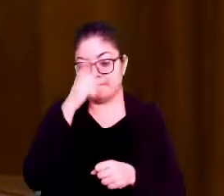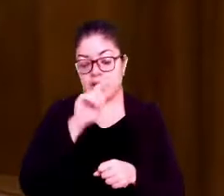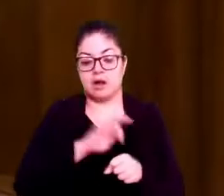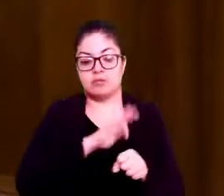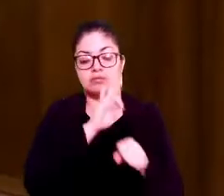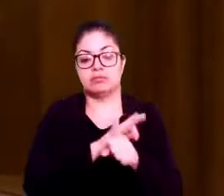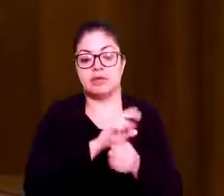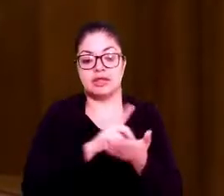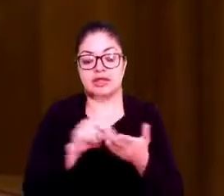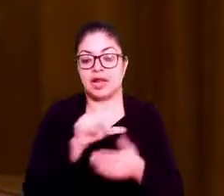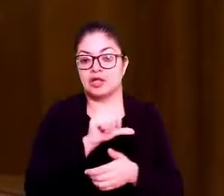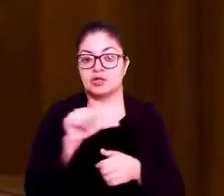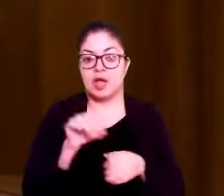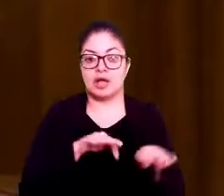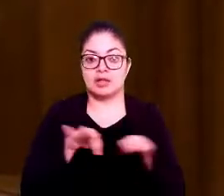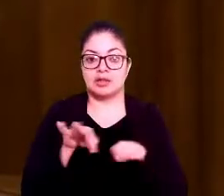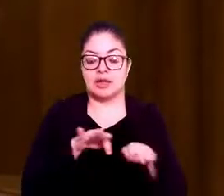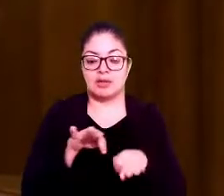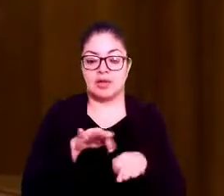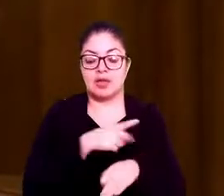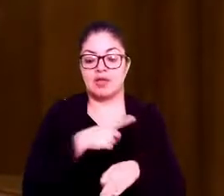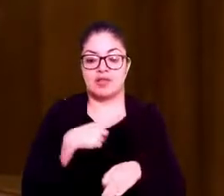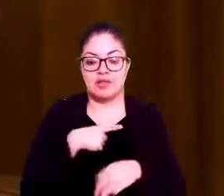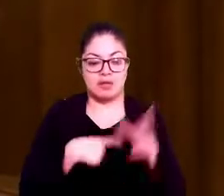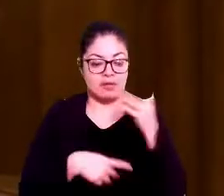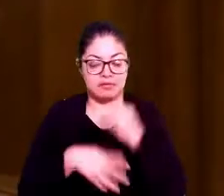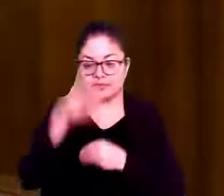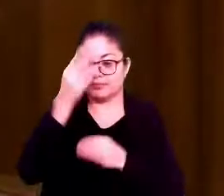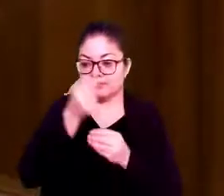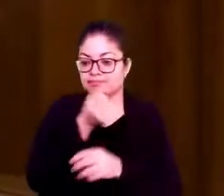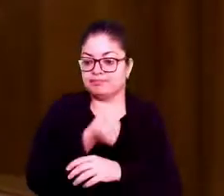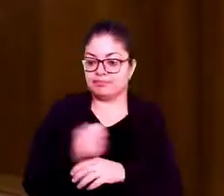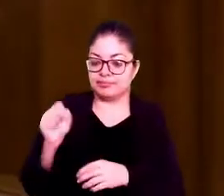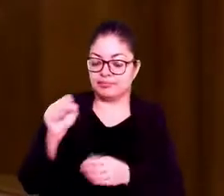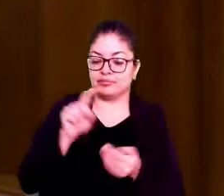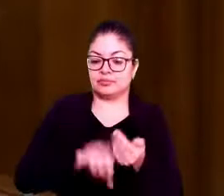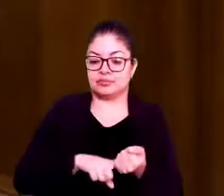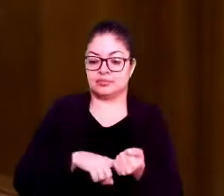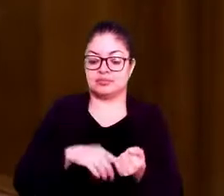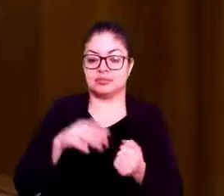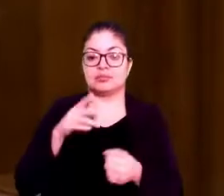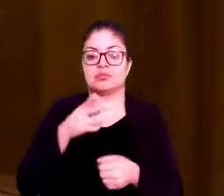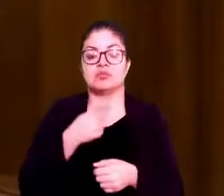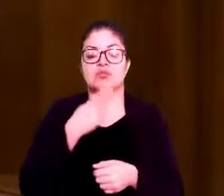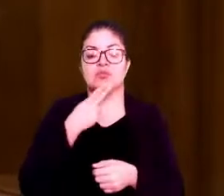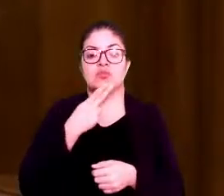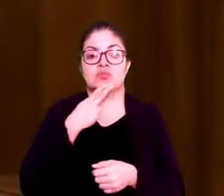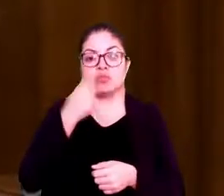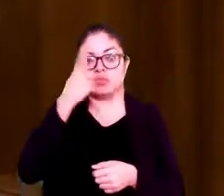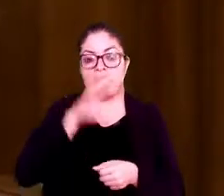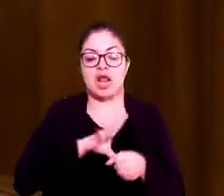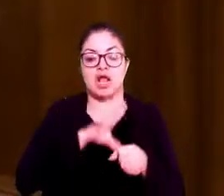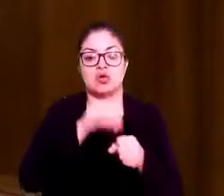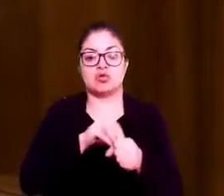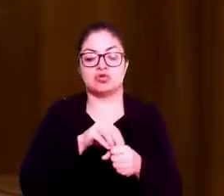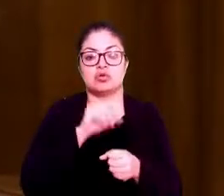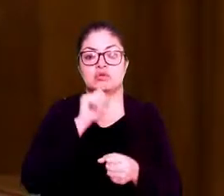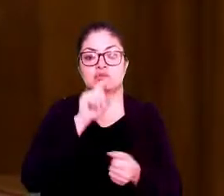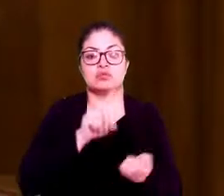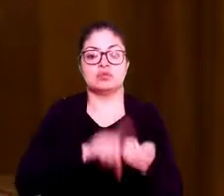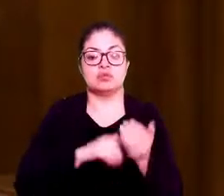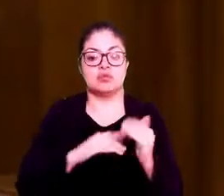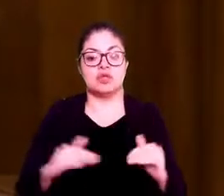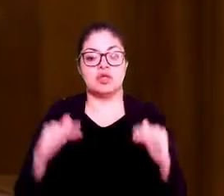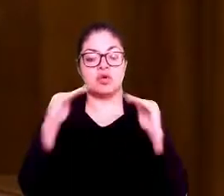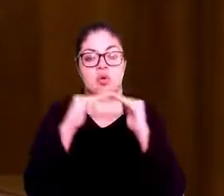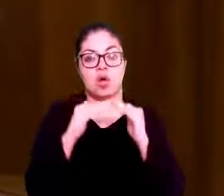su derecho al trabajo, brindándole conocimientos, habilidades y competencias que les permitan su inclusión en condiciones de